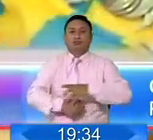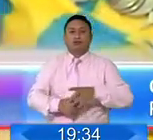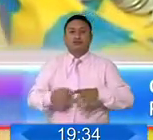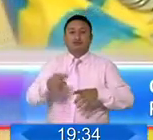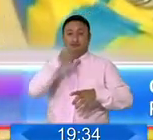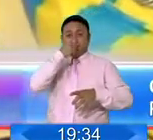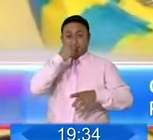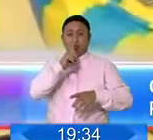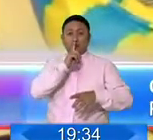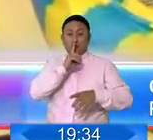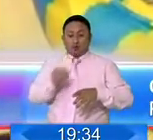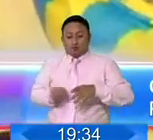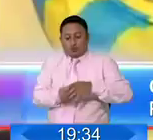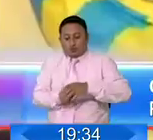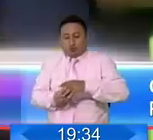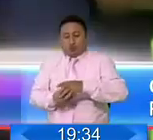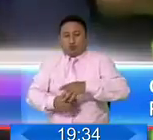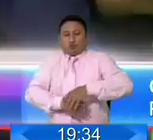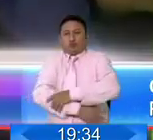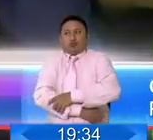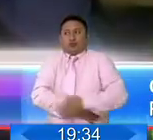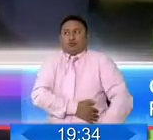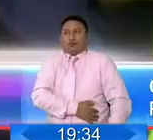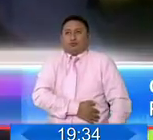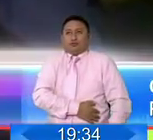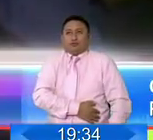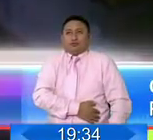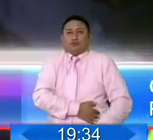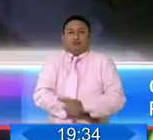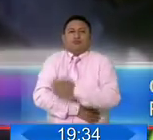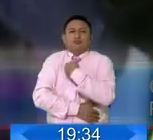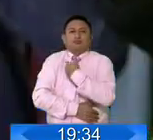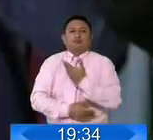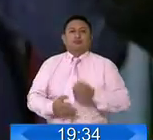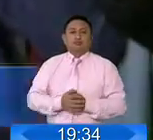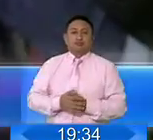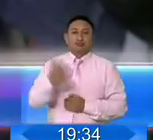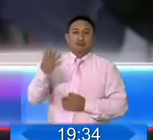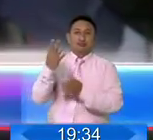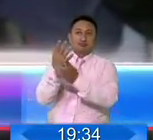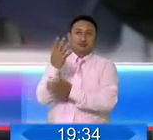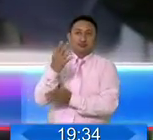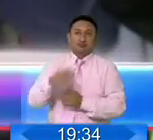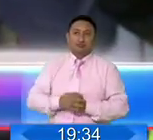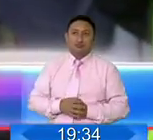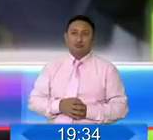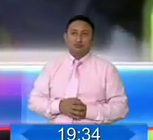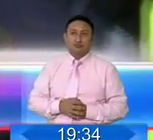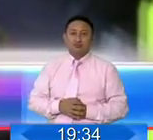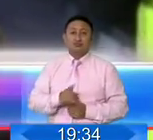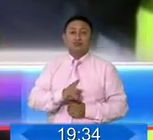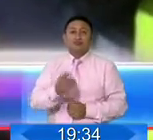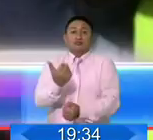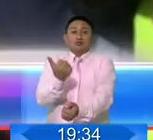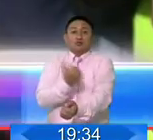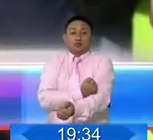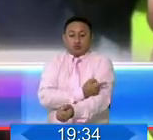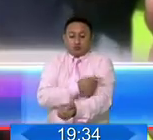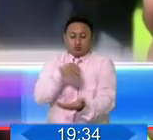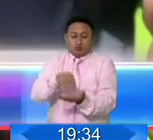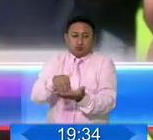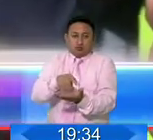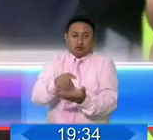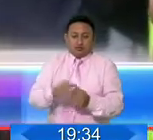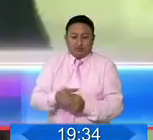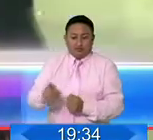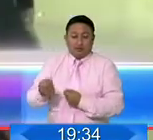ocultar la sustancia que expendía. Aparentaba un yeso en su mano derecha y ahí ocultaba la sustancia, la heroína, en fundas, en las dosis